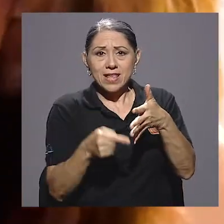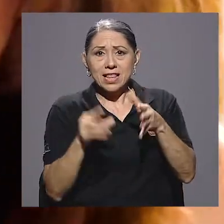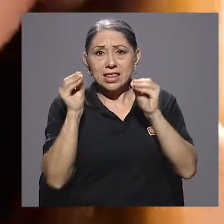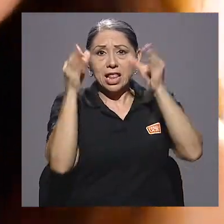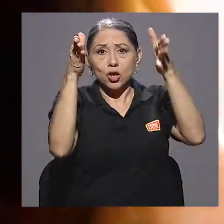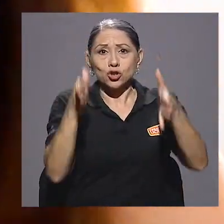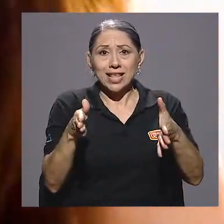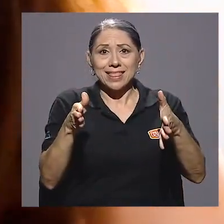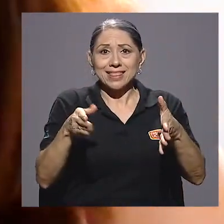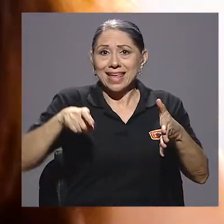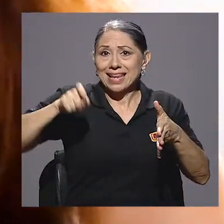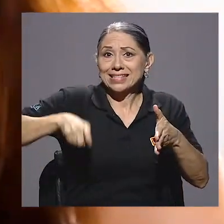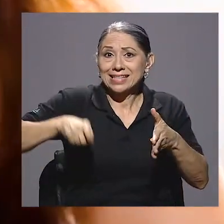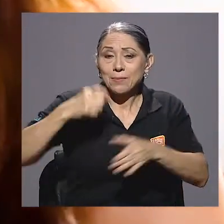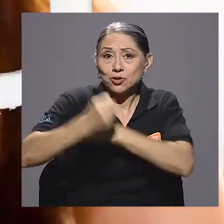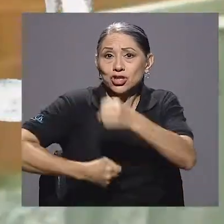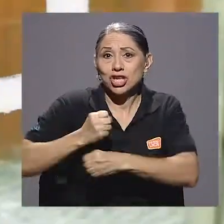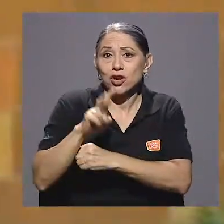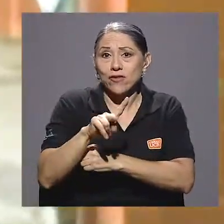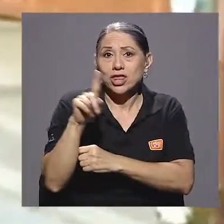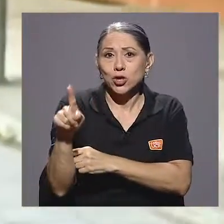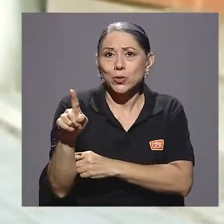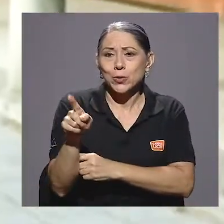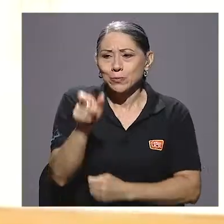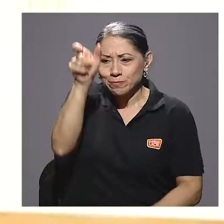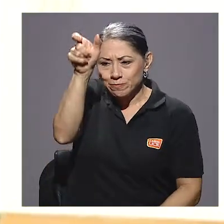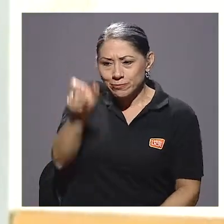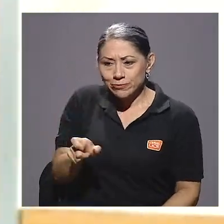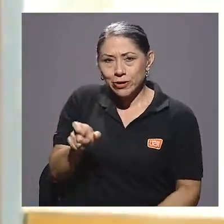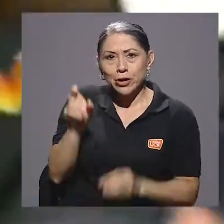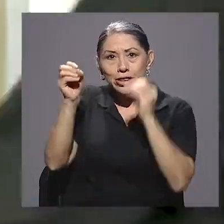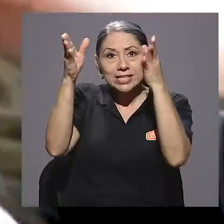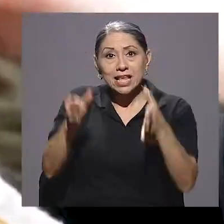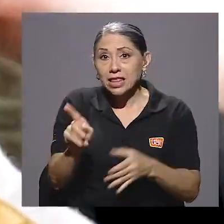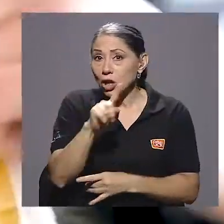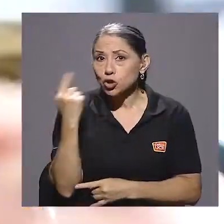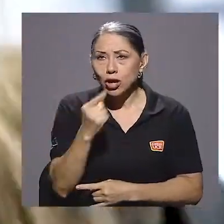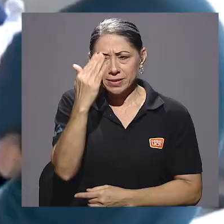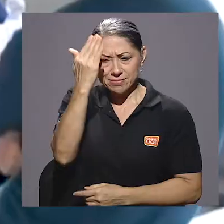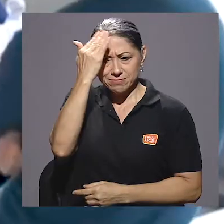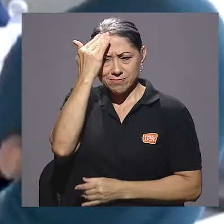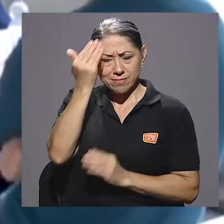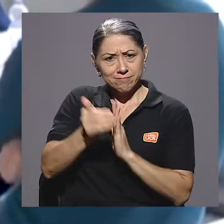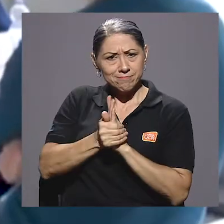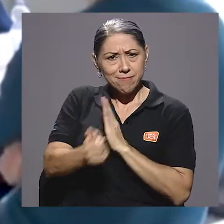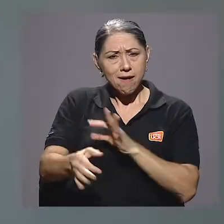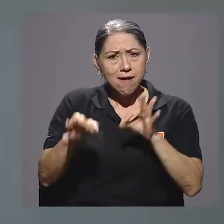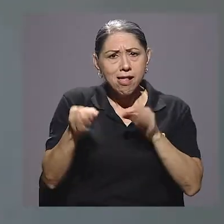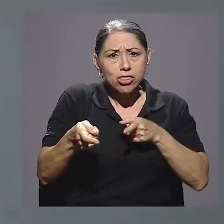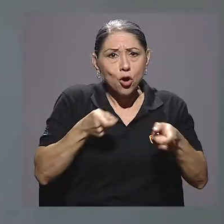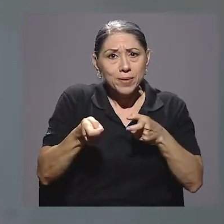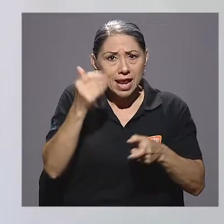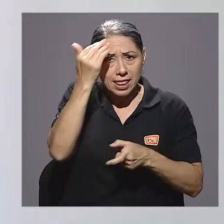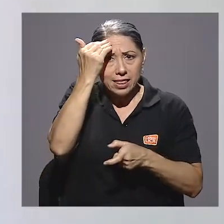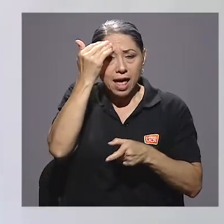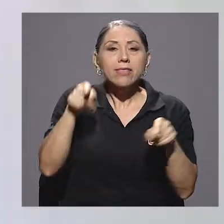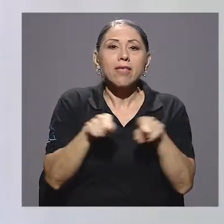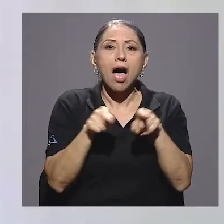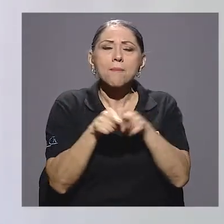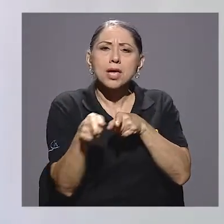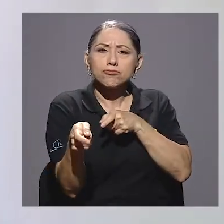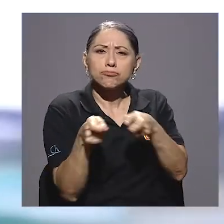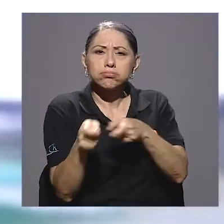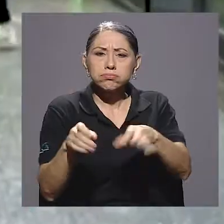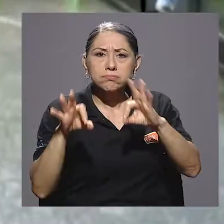queremos para el siglo XXI es un perfil, obviamente, de un docente no solamente que maneja contenidos, o sea, domina su materia, sino también que maneja